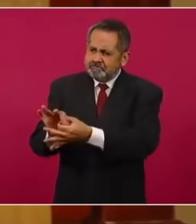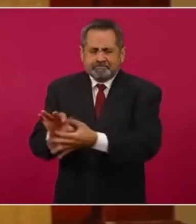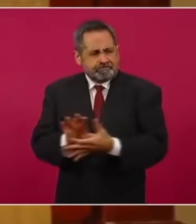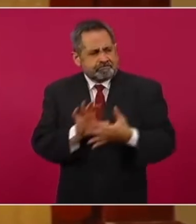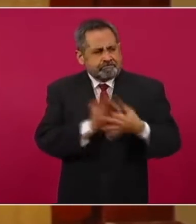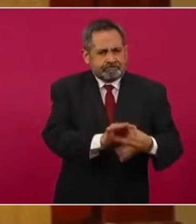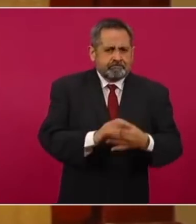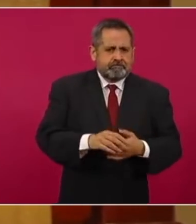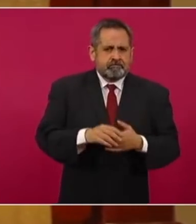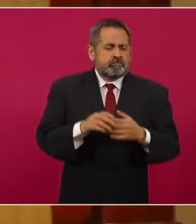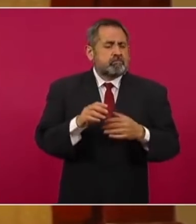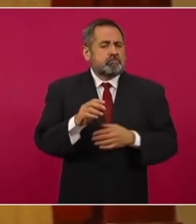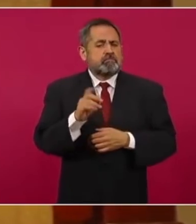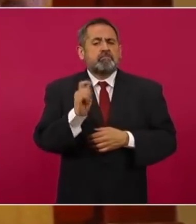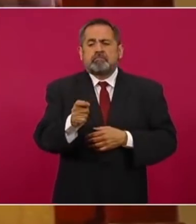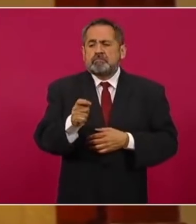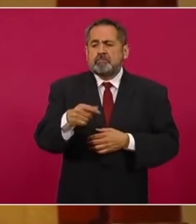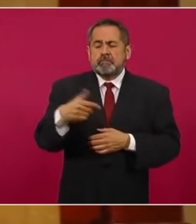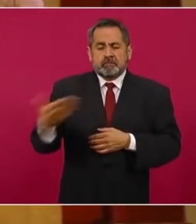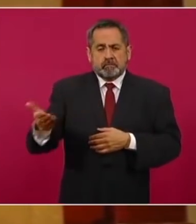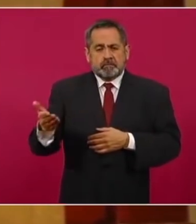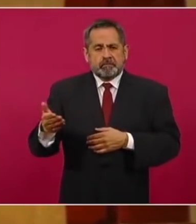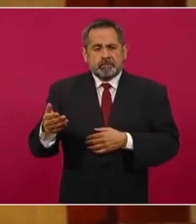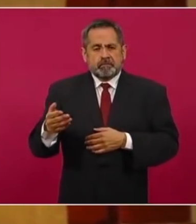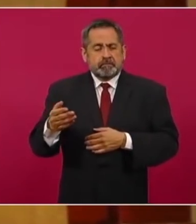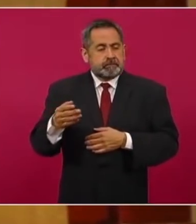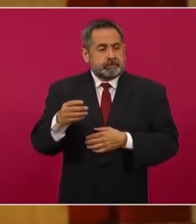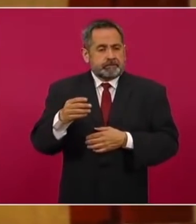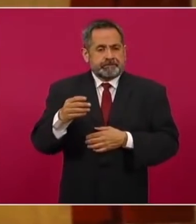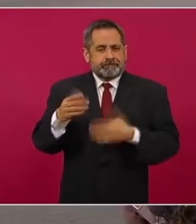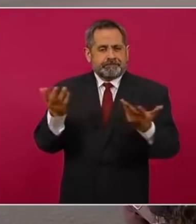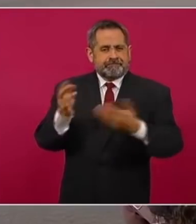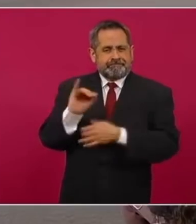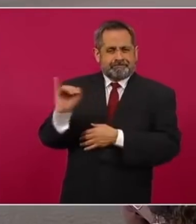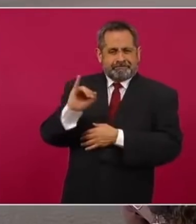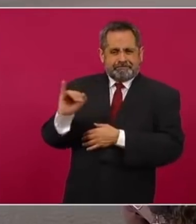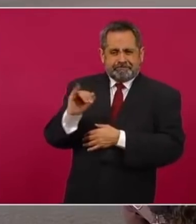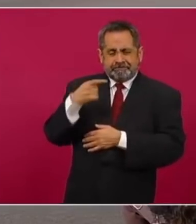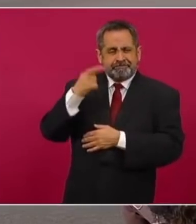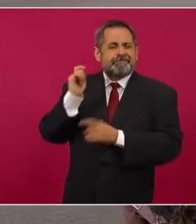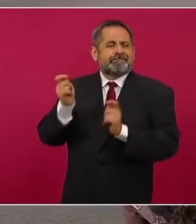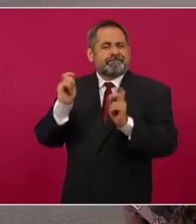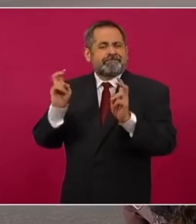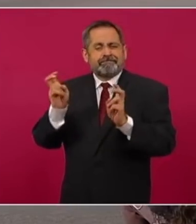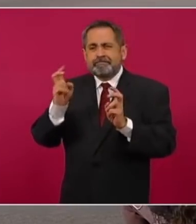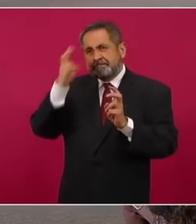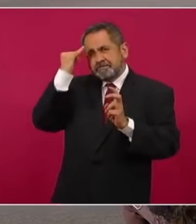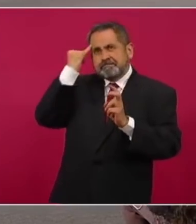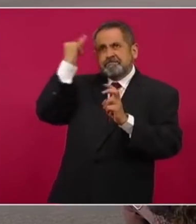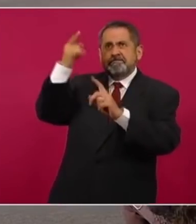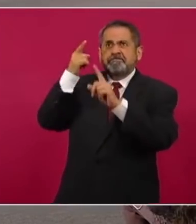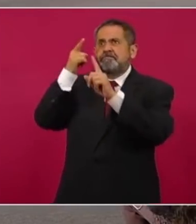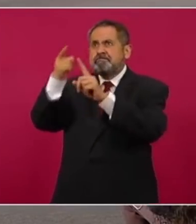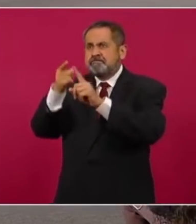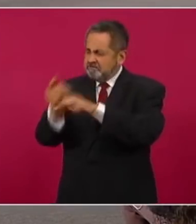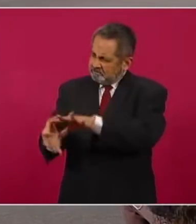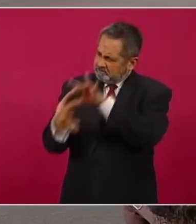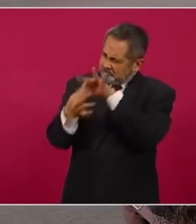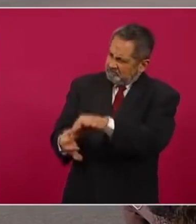Ser de izquierda es anclarnos en nuestros ideales y principios,